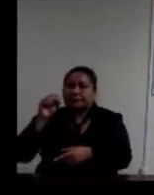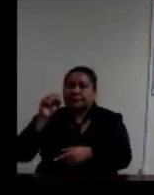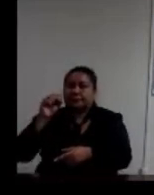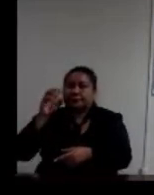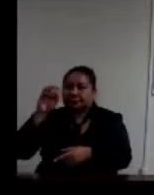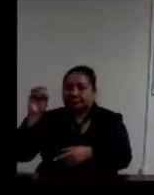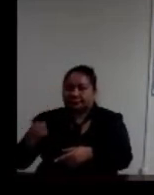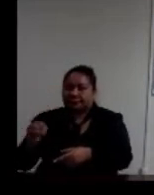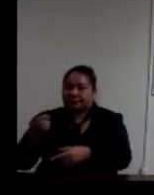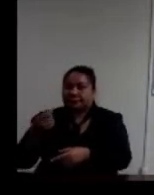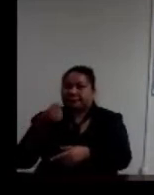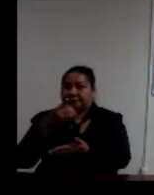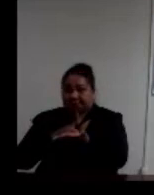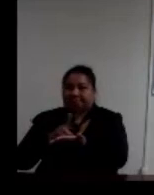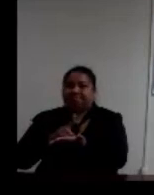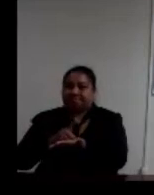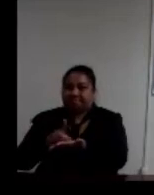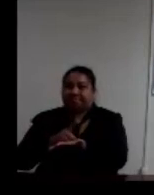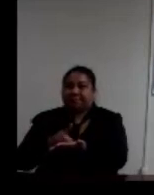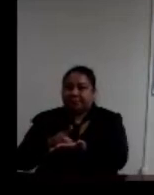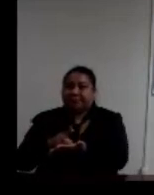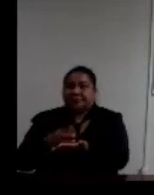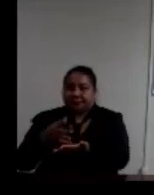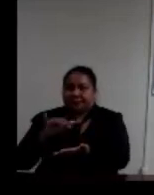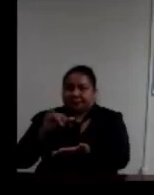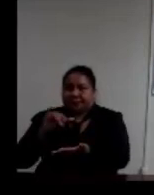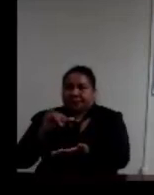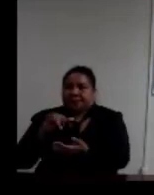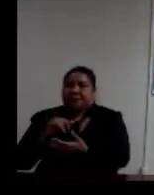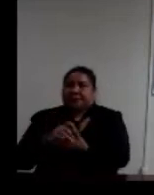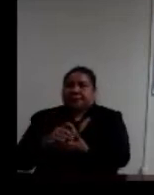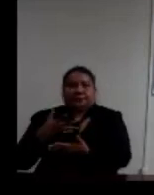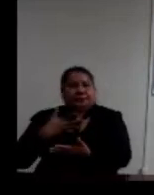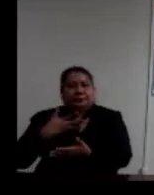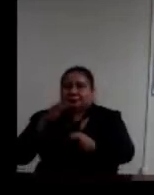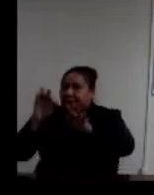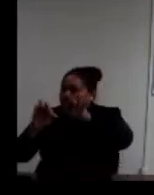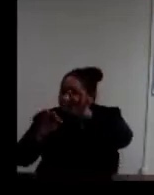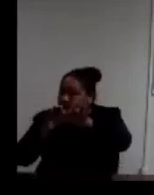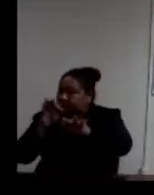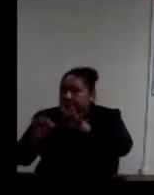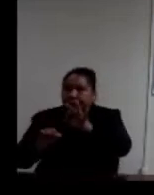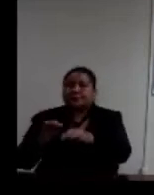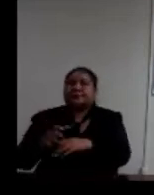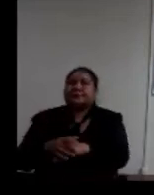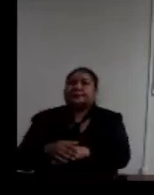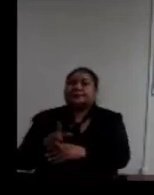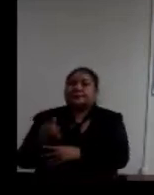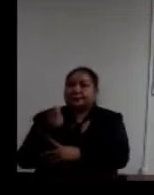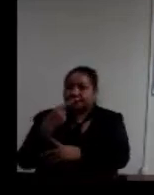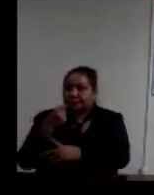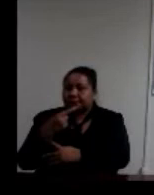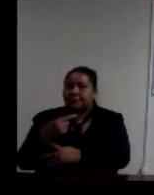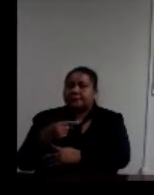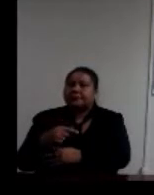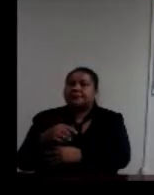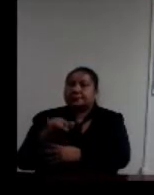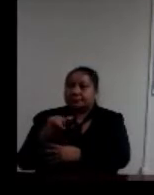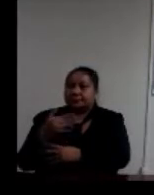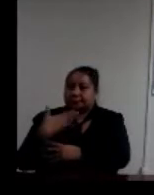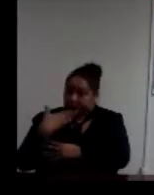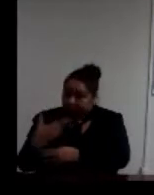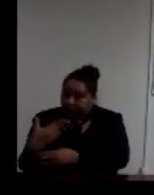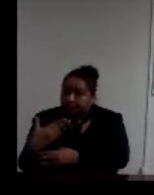consumieron sustancias y no recibieron tratamiento. Entonces aquí la pregunta es, es de beneficio recibir el tratamiento